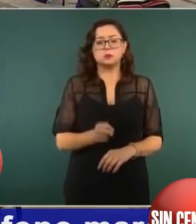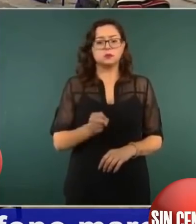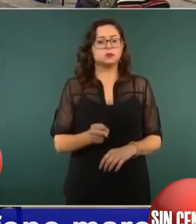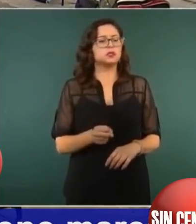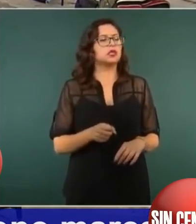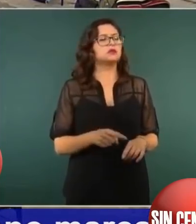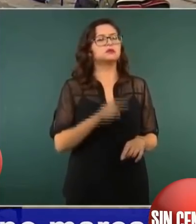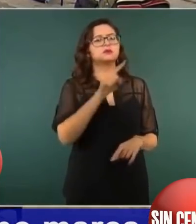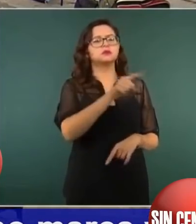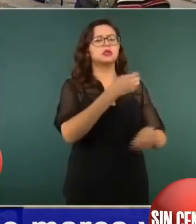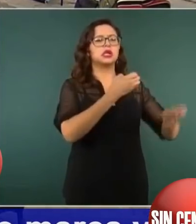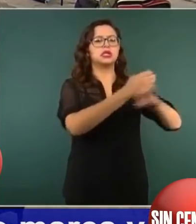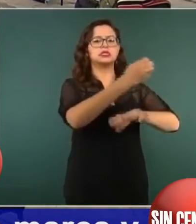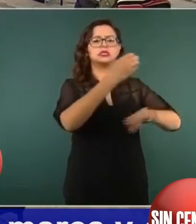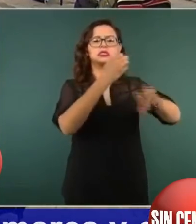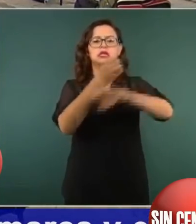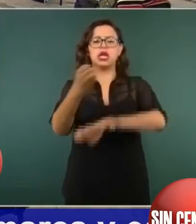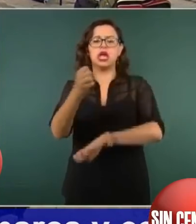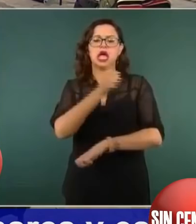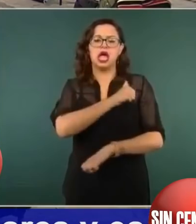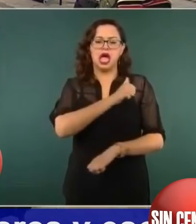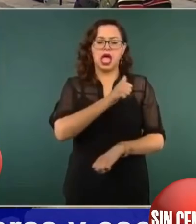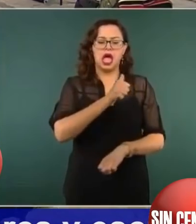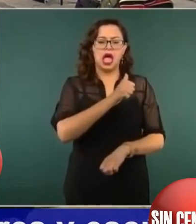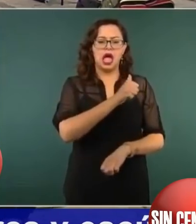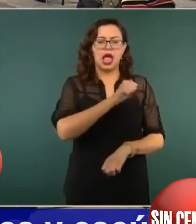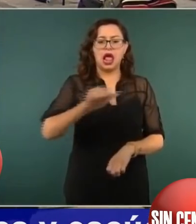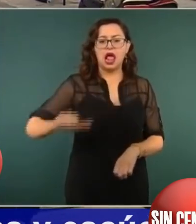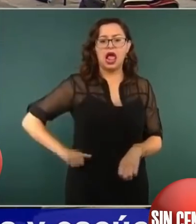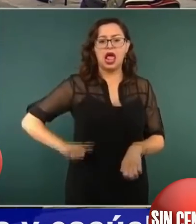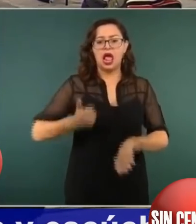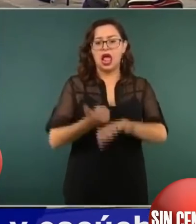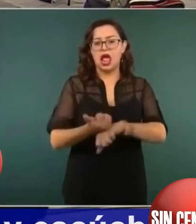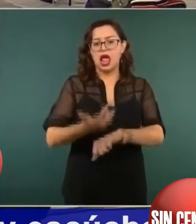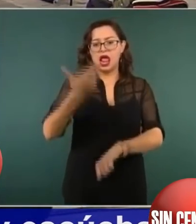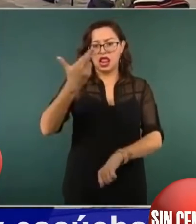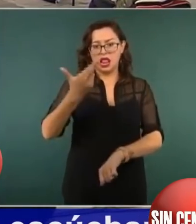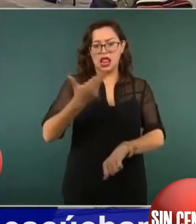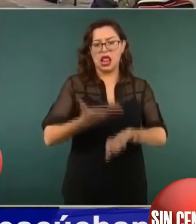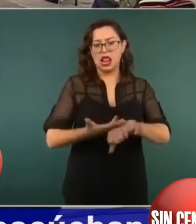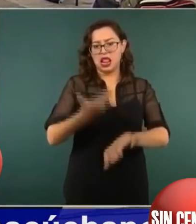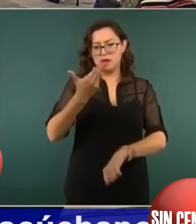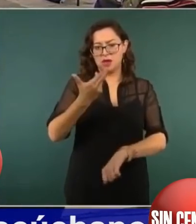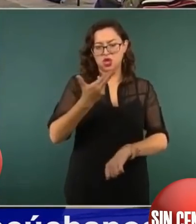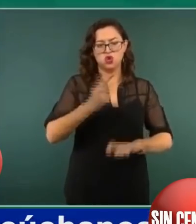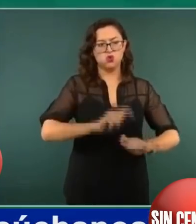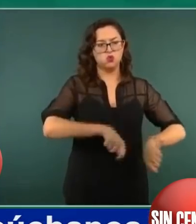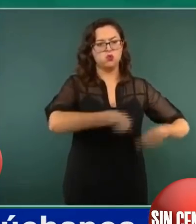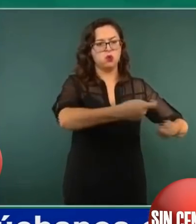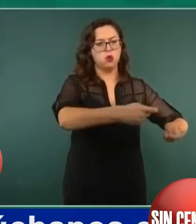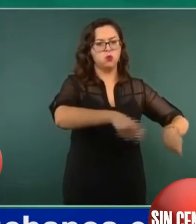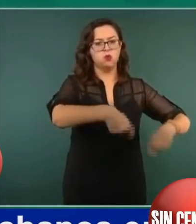imponían en los estados los llamados alcaldes mayores. 3 siglos.